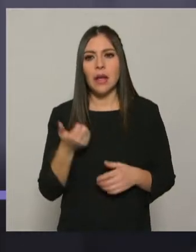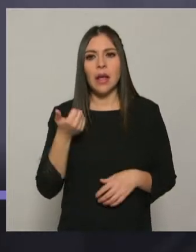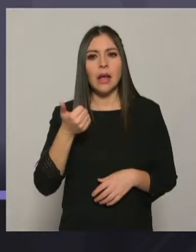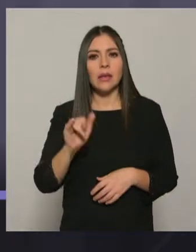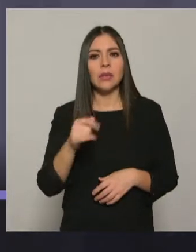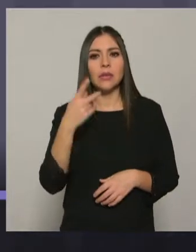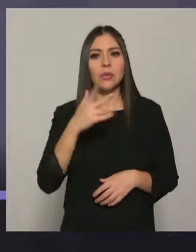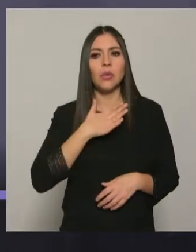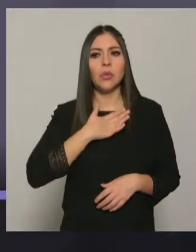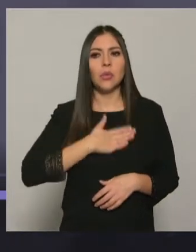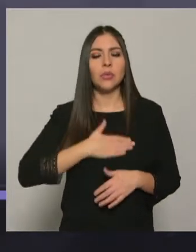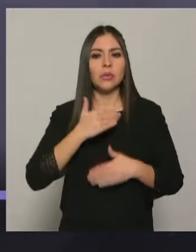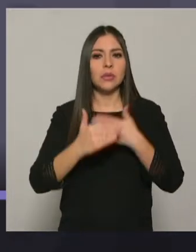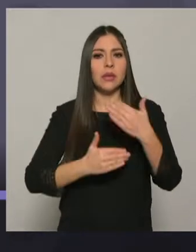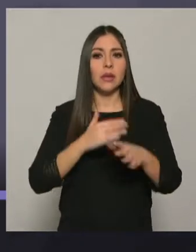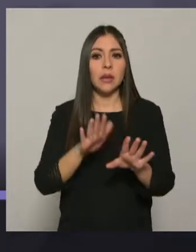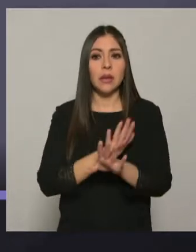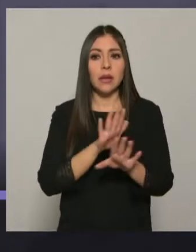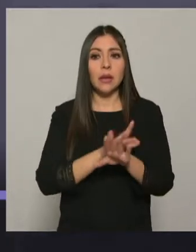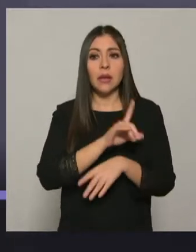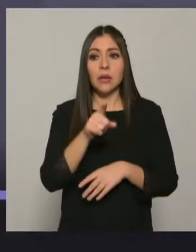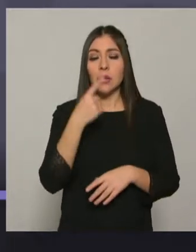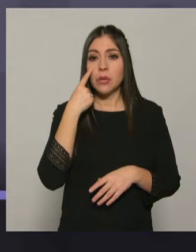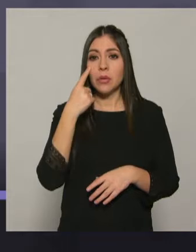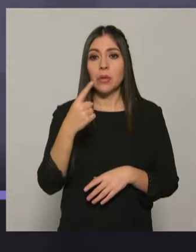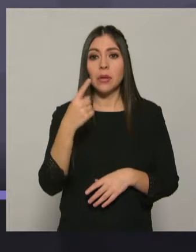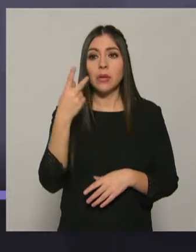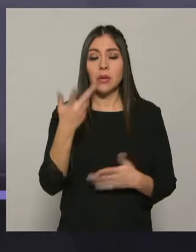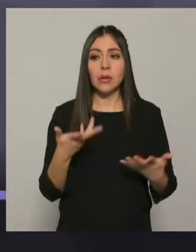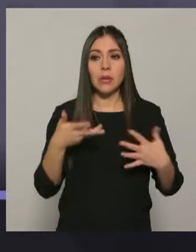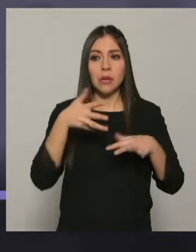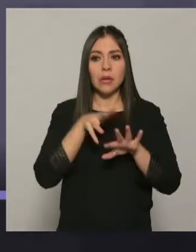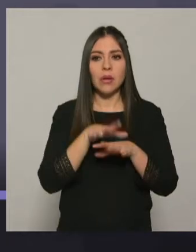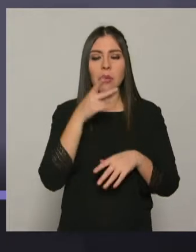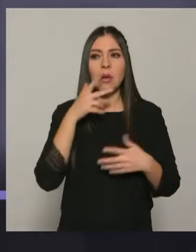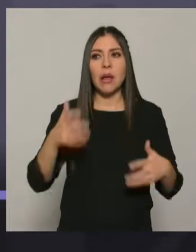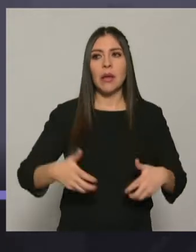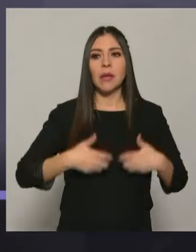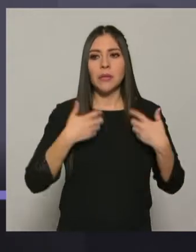justicia del karma, ¿no? Y ya le tocó ver que era mixta y le tocó hacer su berrinche. Pero regresando al tema,